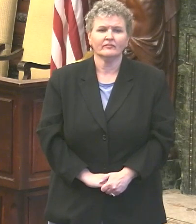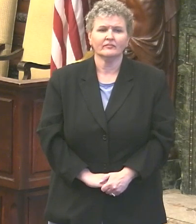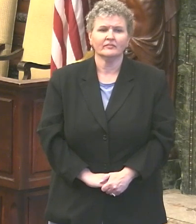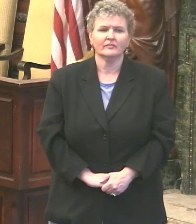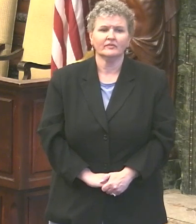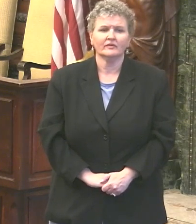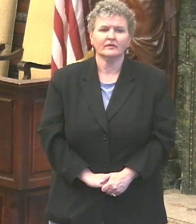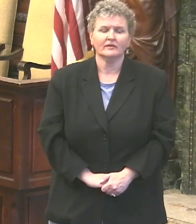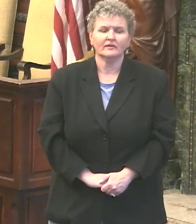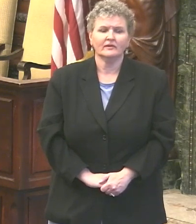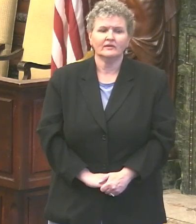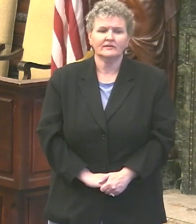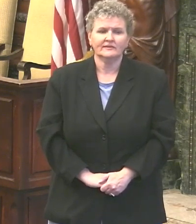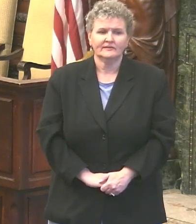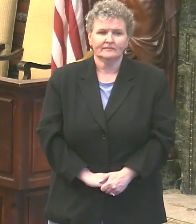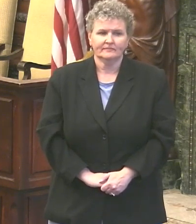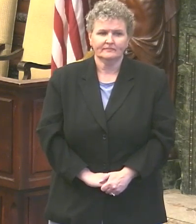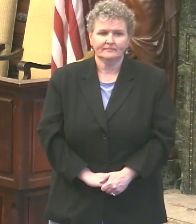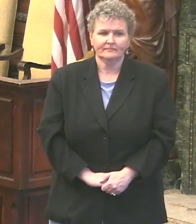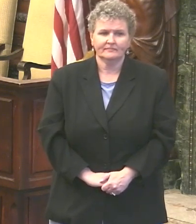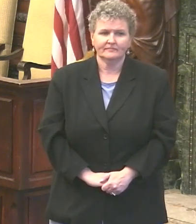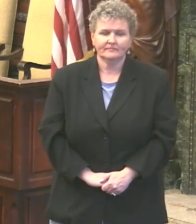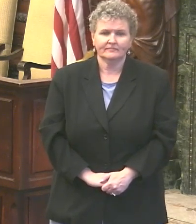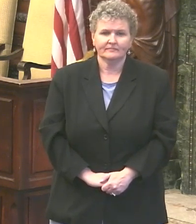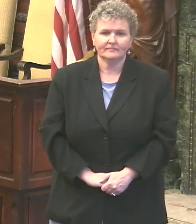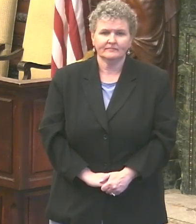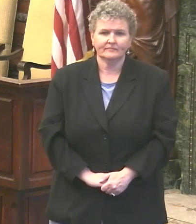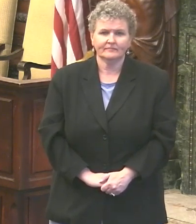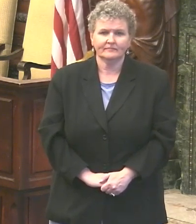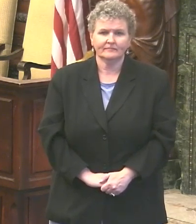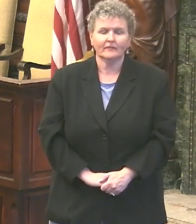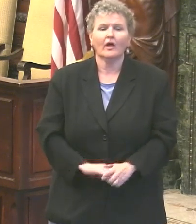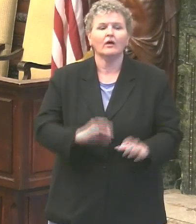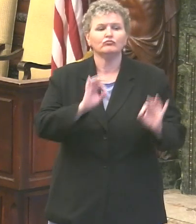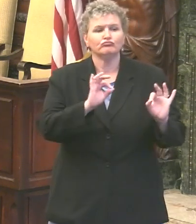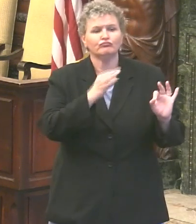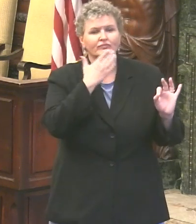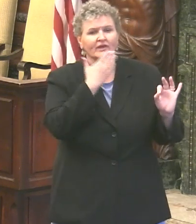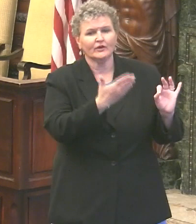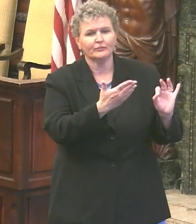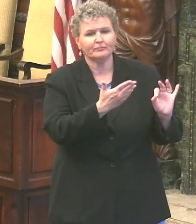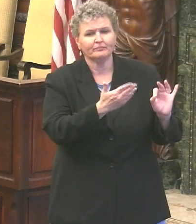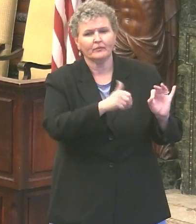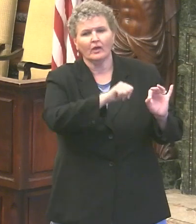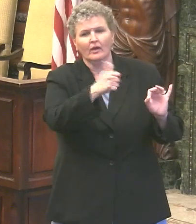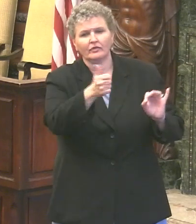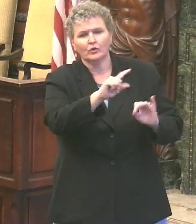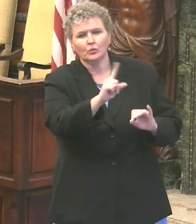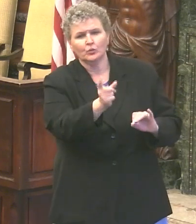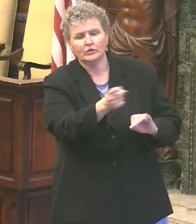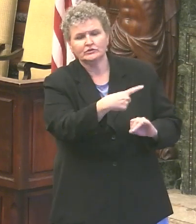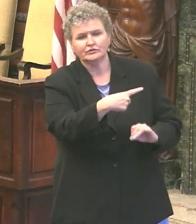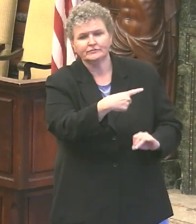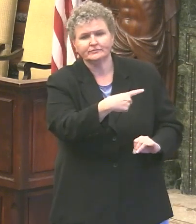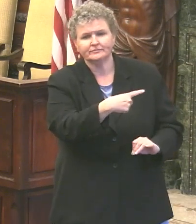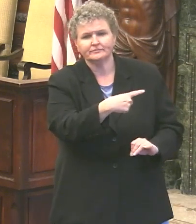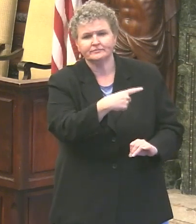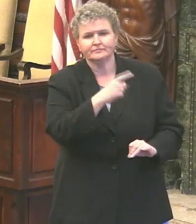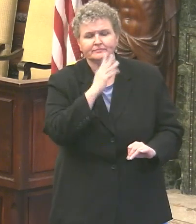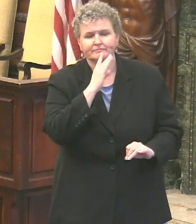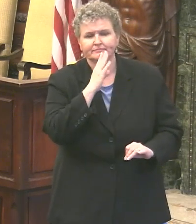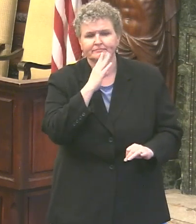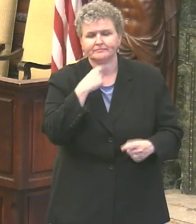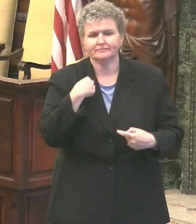saber. Okay, perfecto. Otra pregunta, Armando, es para el doctor Farley, es que